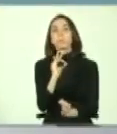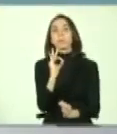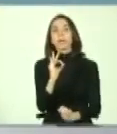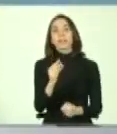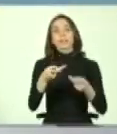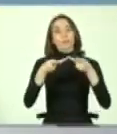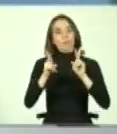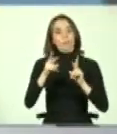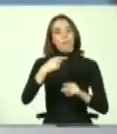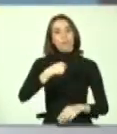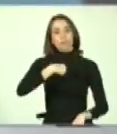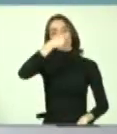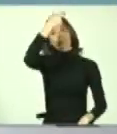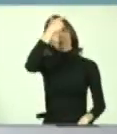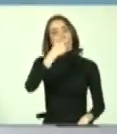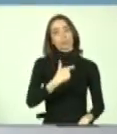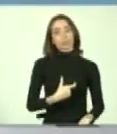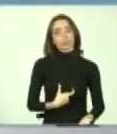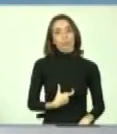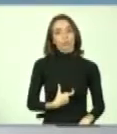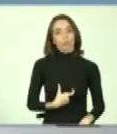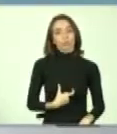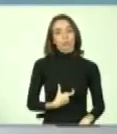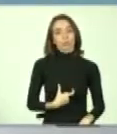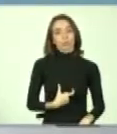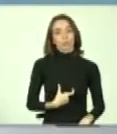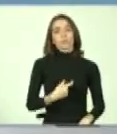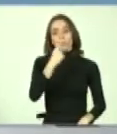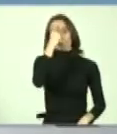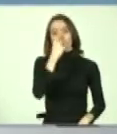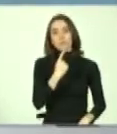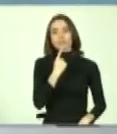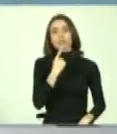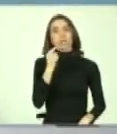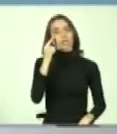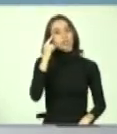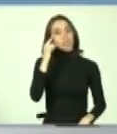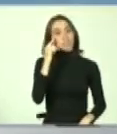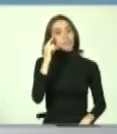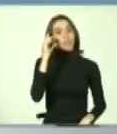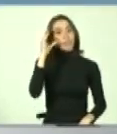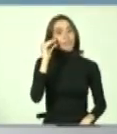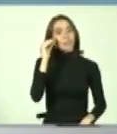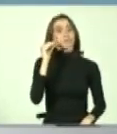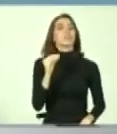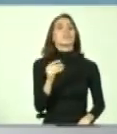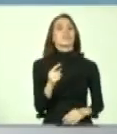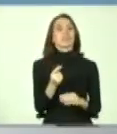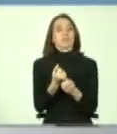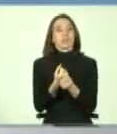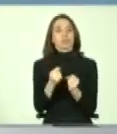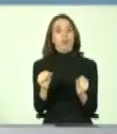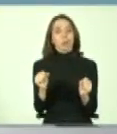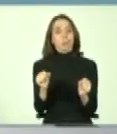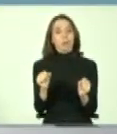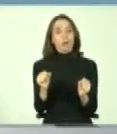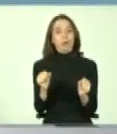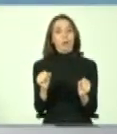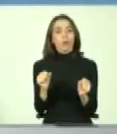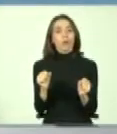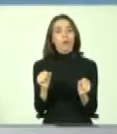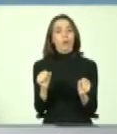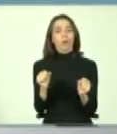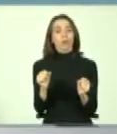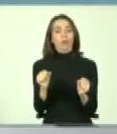yo soy una persona con síndrome de down y no puedo y no